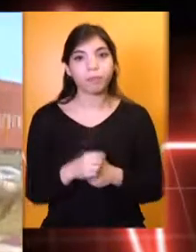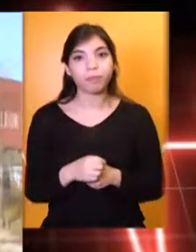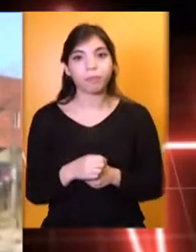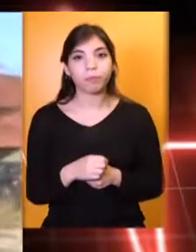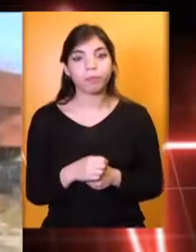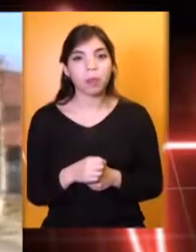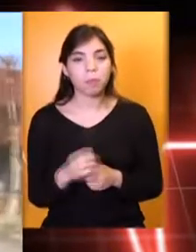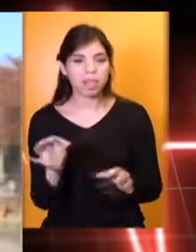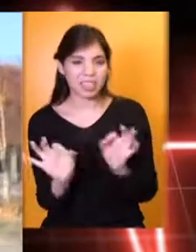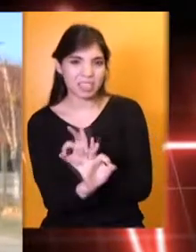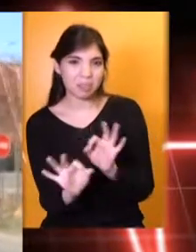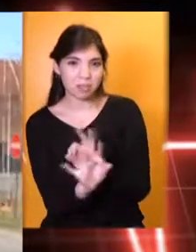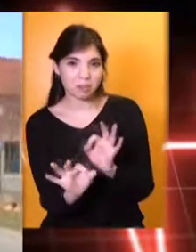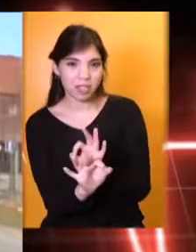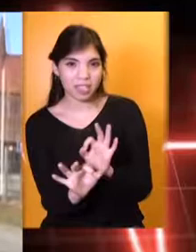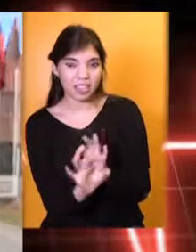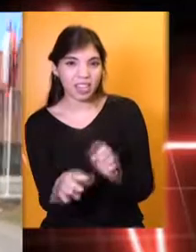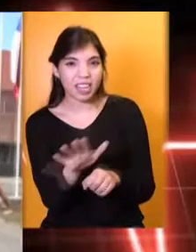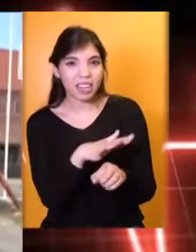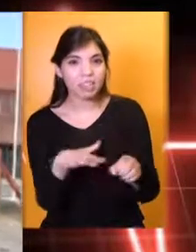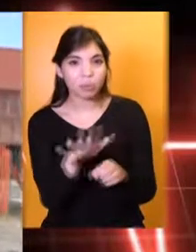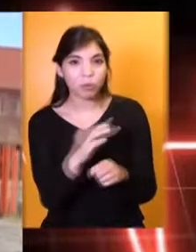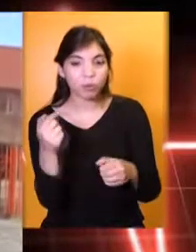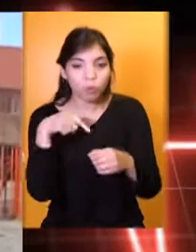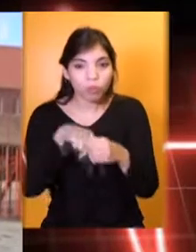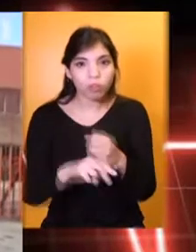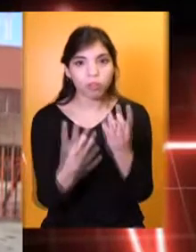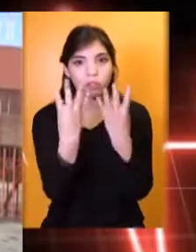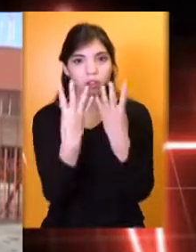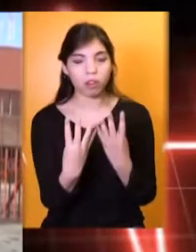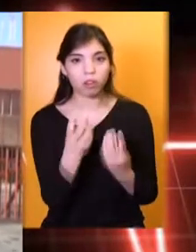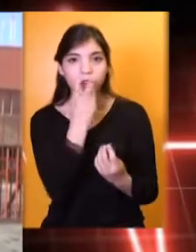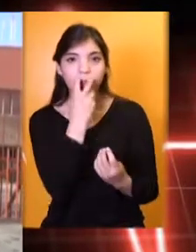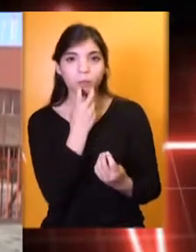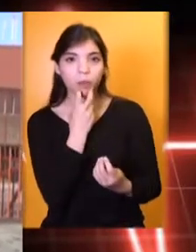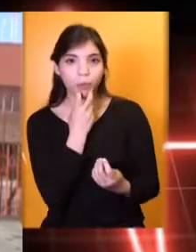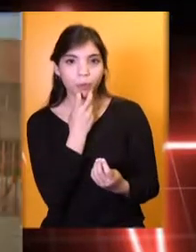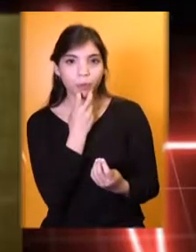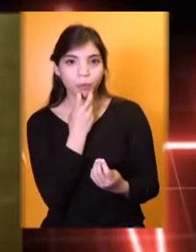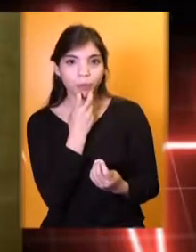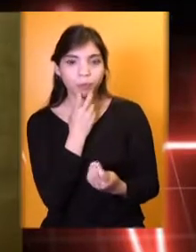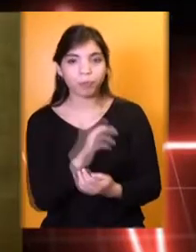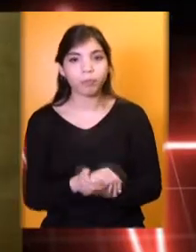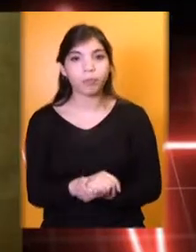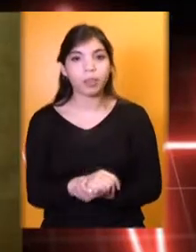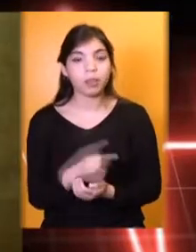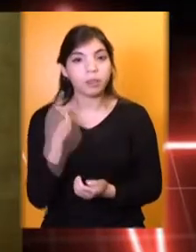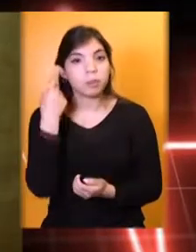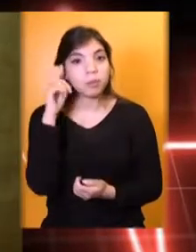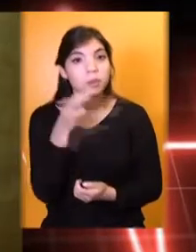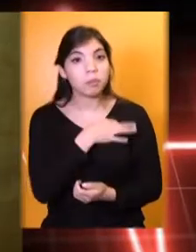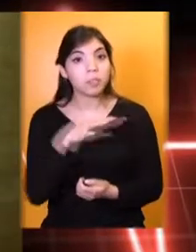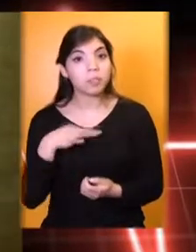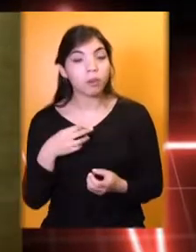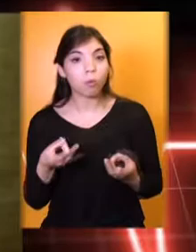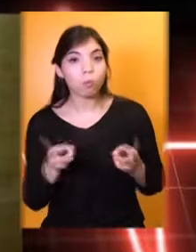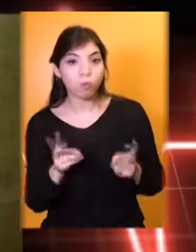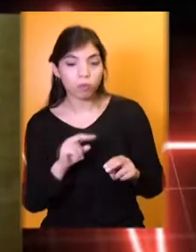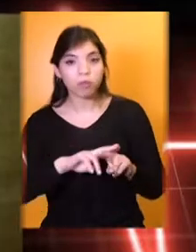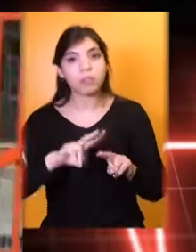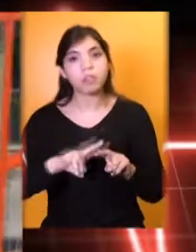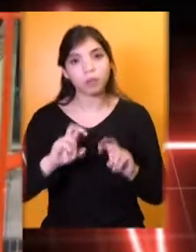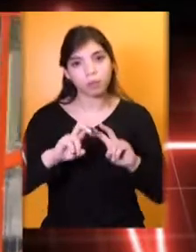los detalles de los procesos realizados al interior del recinto penal puertomontino. Mientras, será el Ministerio Público quienes también realicen